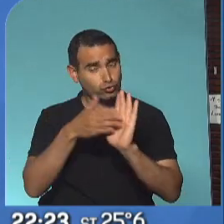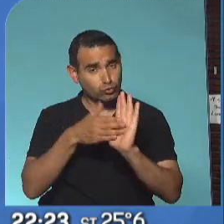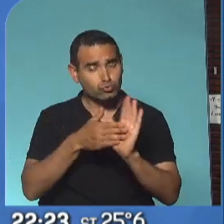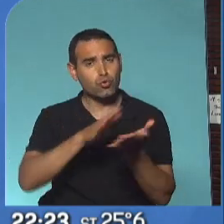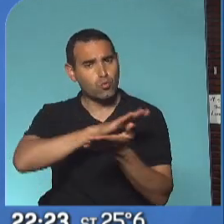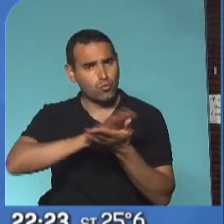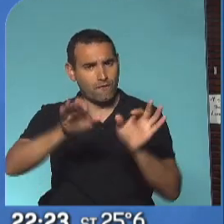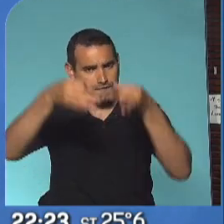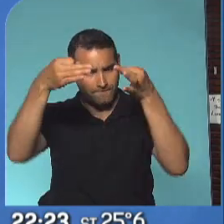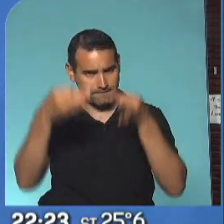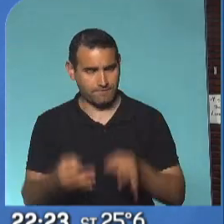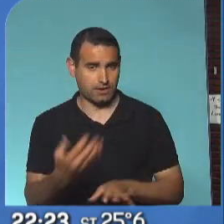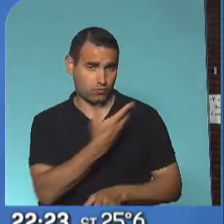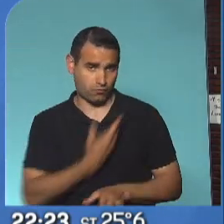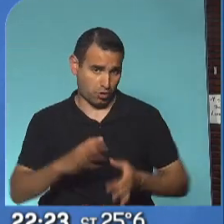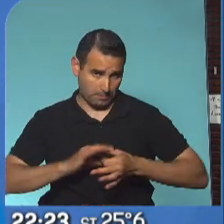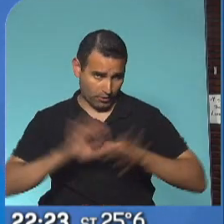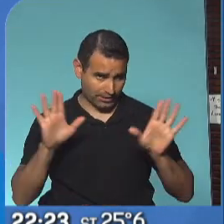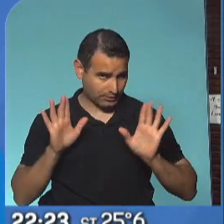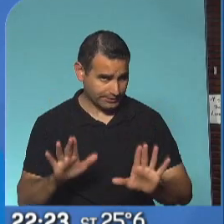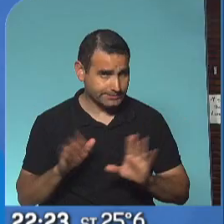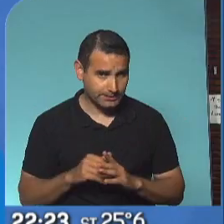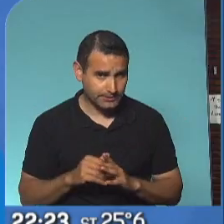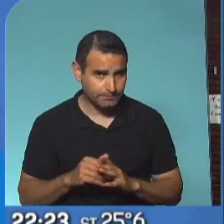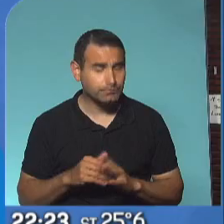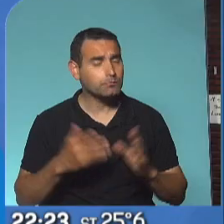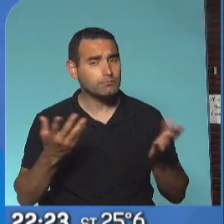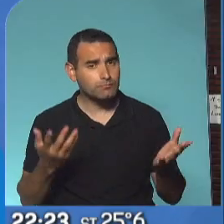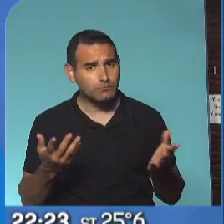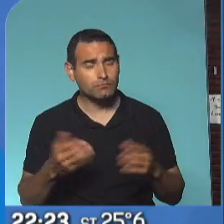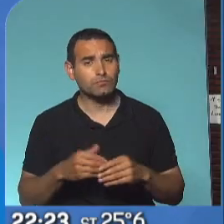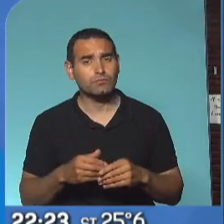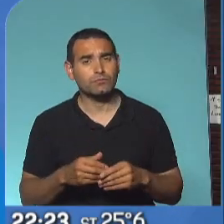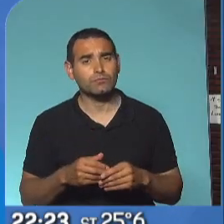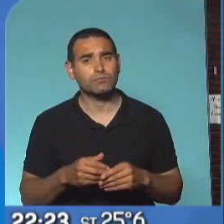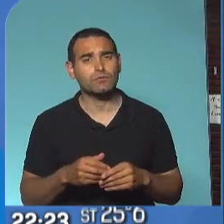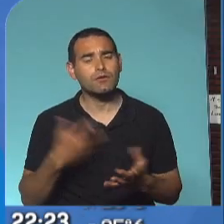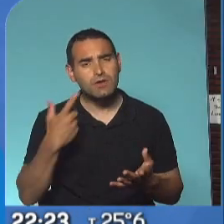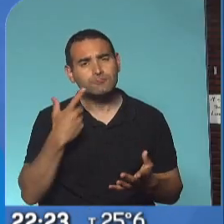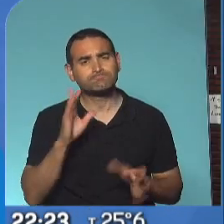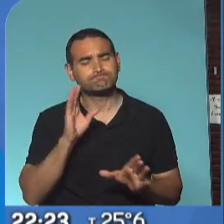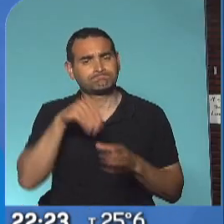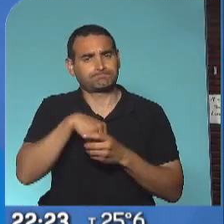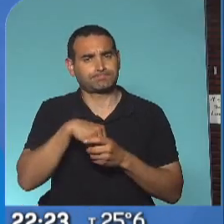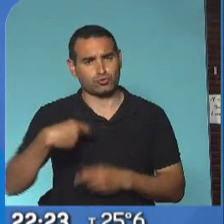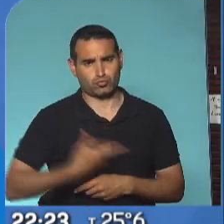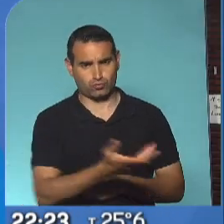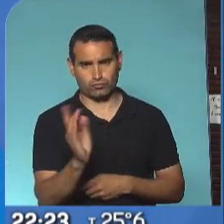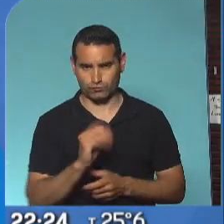nuestra institucionalidad democrática, pero con una clara y efectiva participación